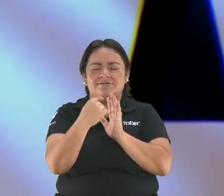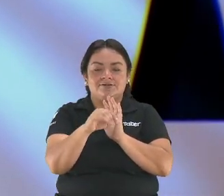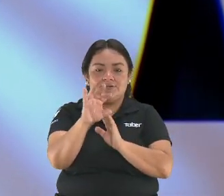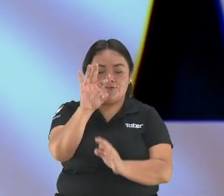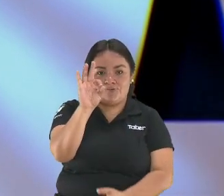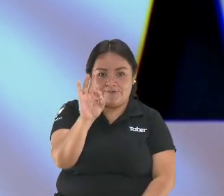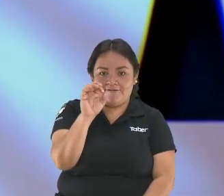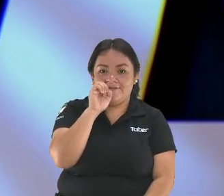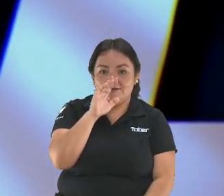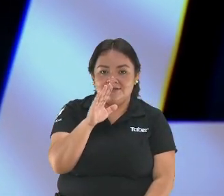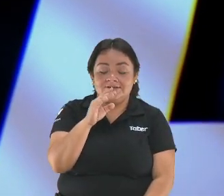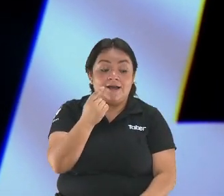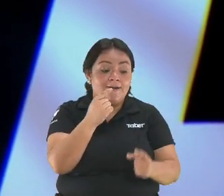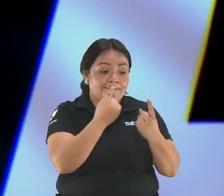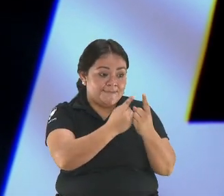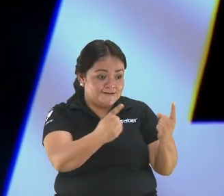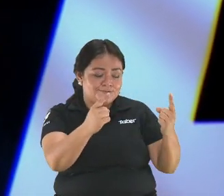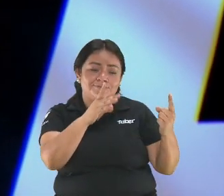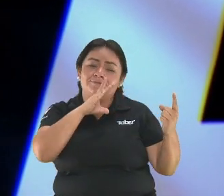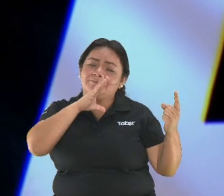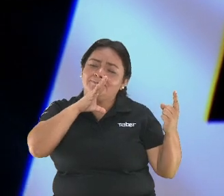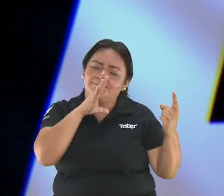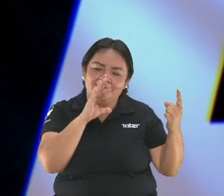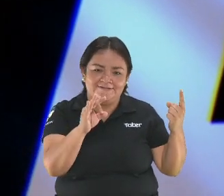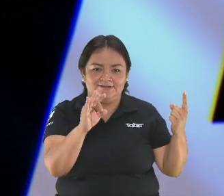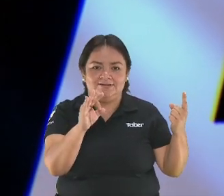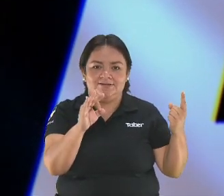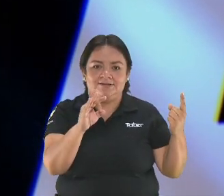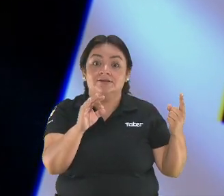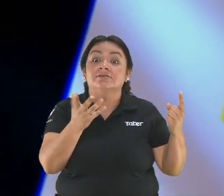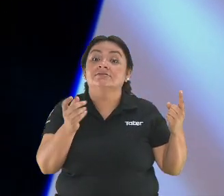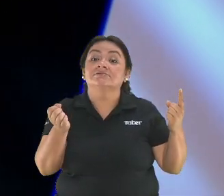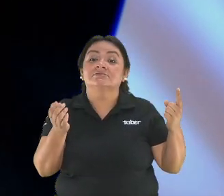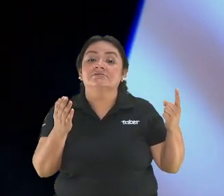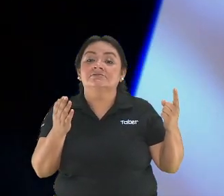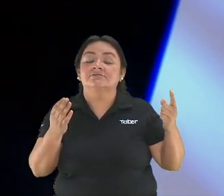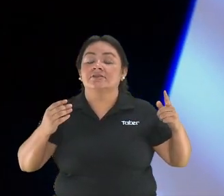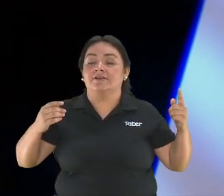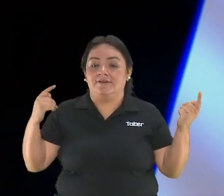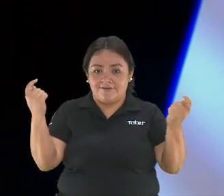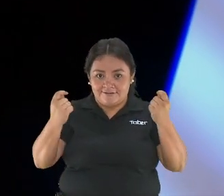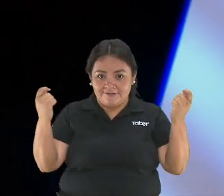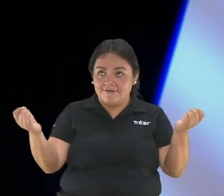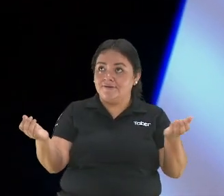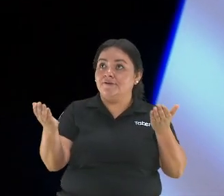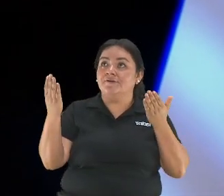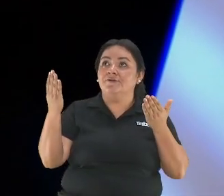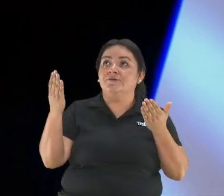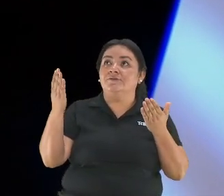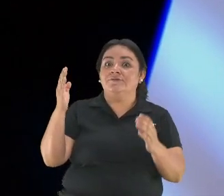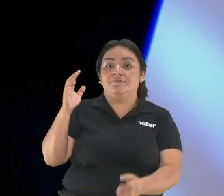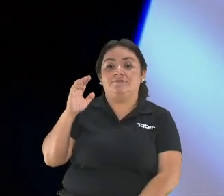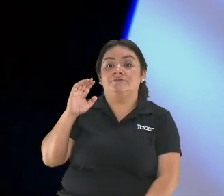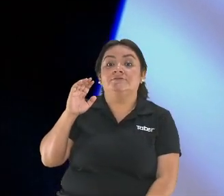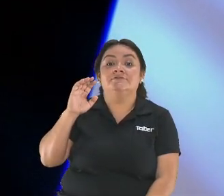que es de humilde condición que dice gloria se pensó